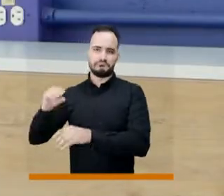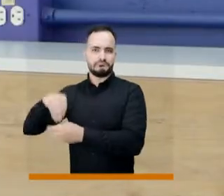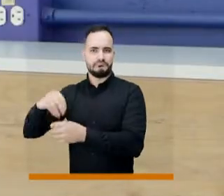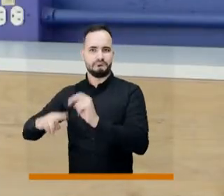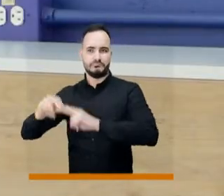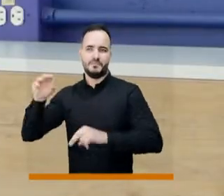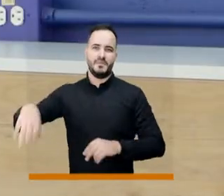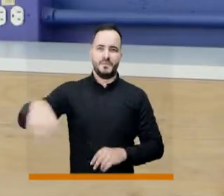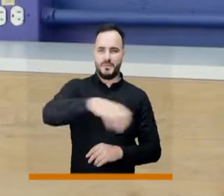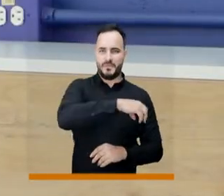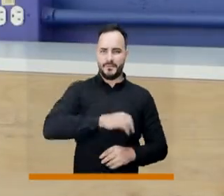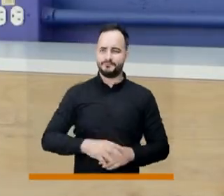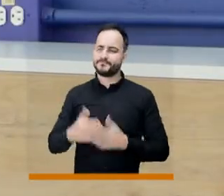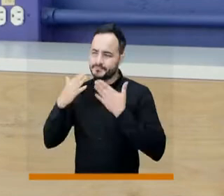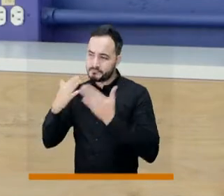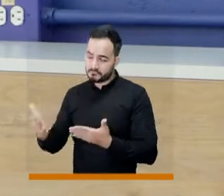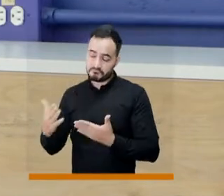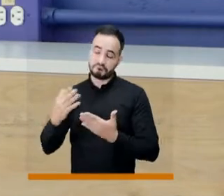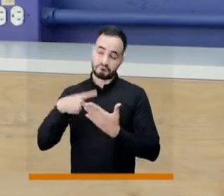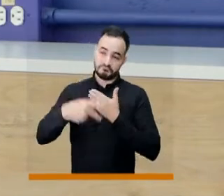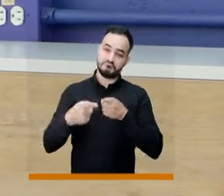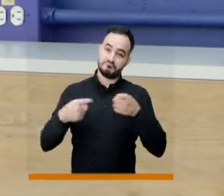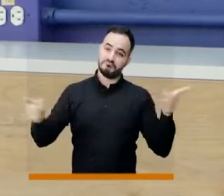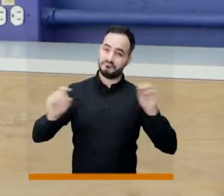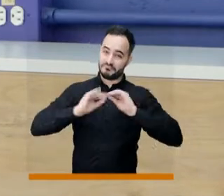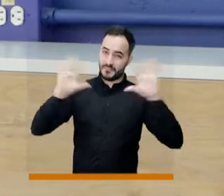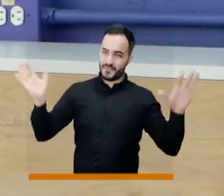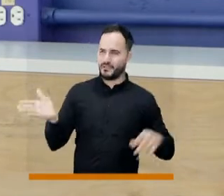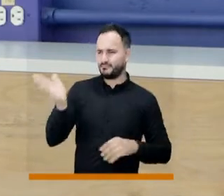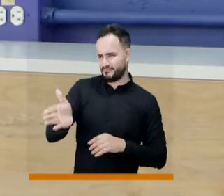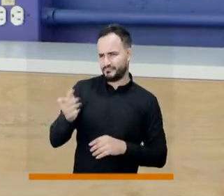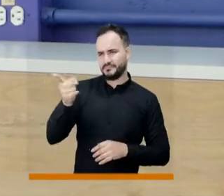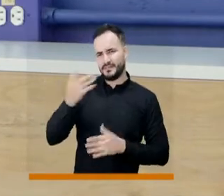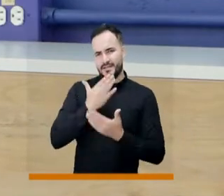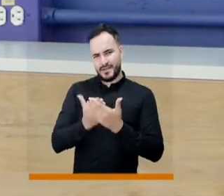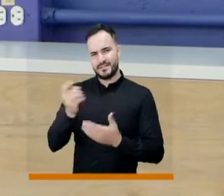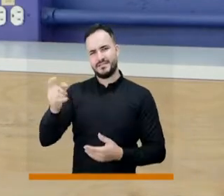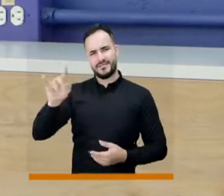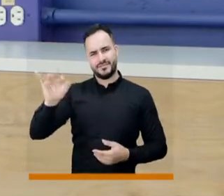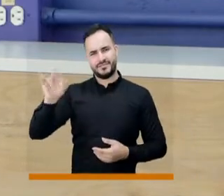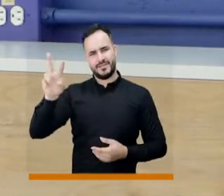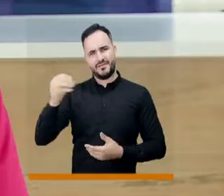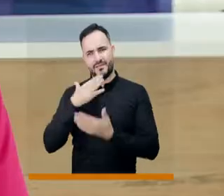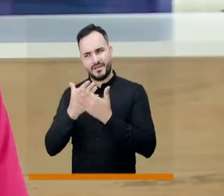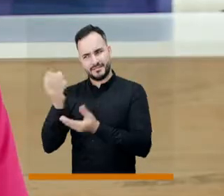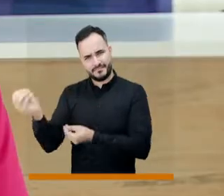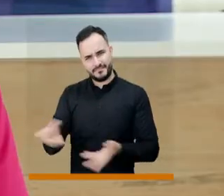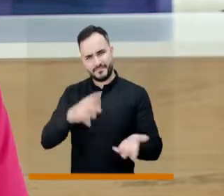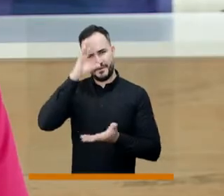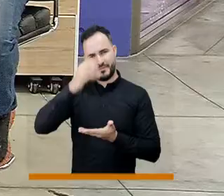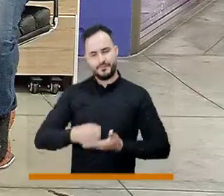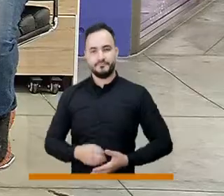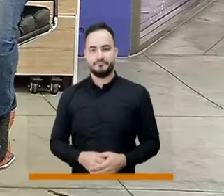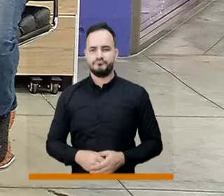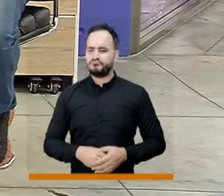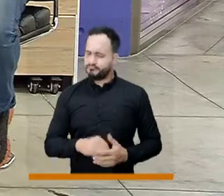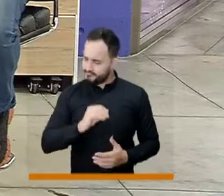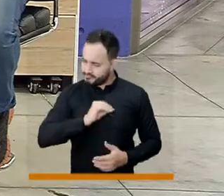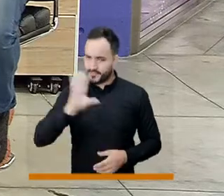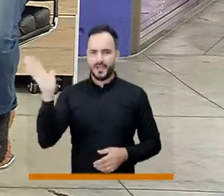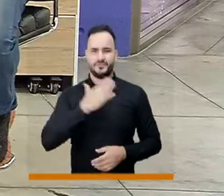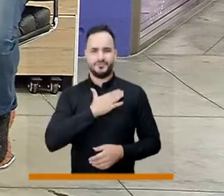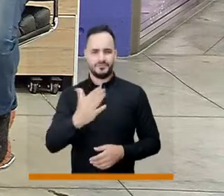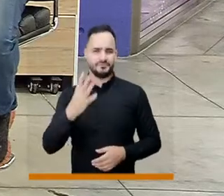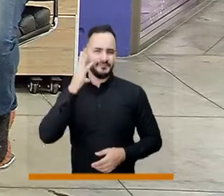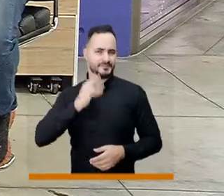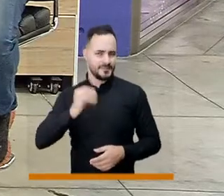Coworking al Barrio, una iniciativa de acuerdo de la doctora Aura Marlene Arcila. Gustavo, gracias por ilustrarnos también y